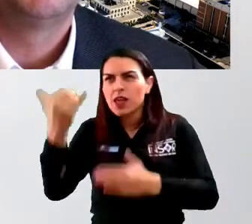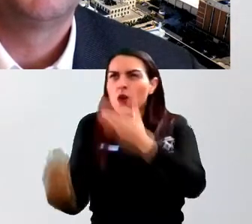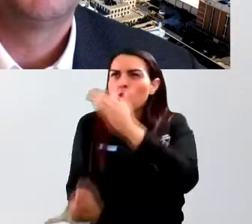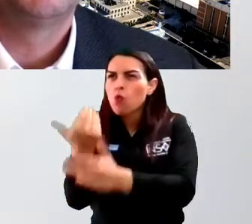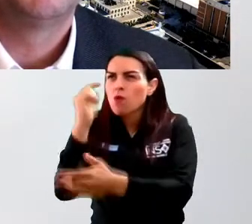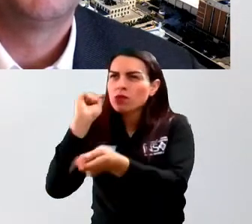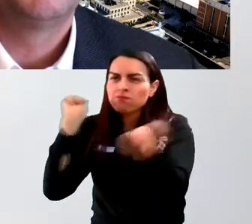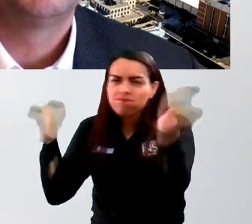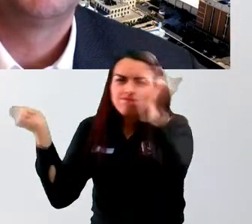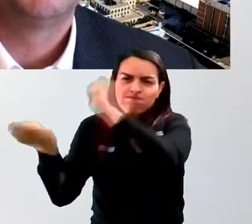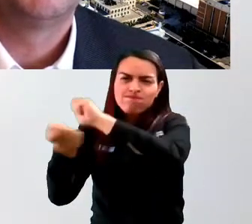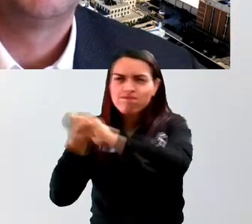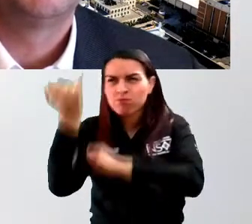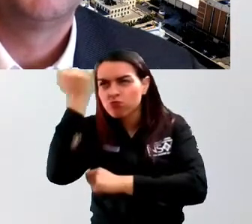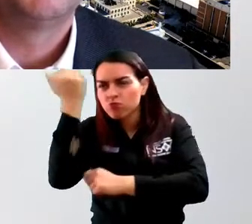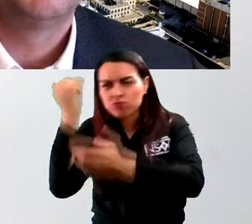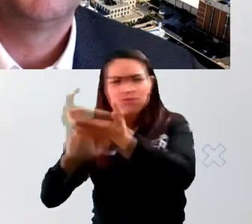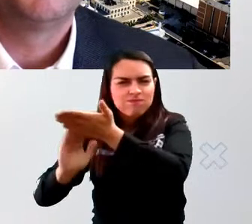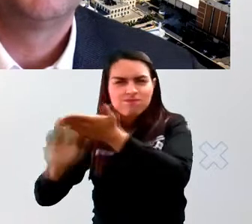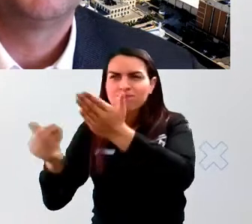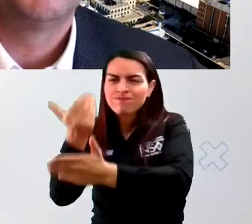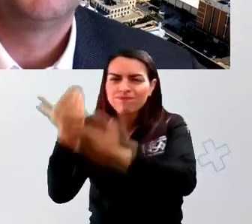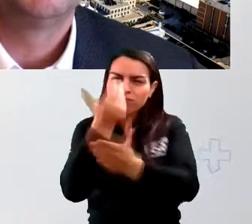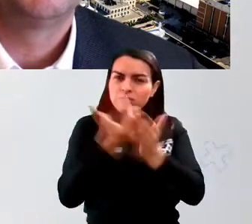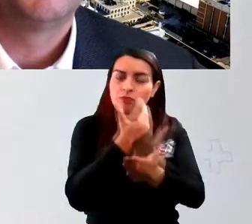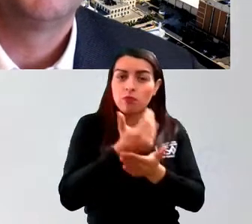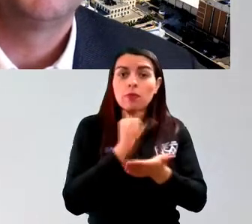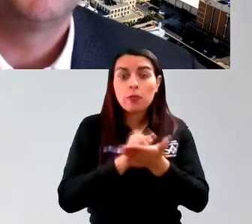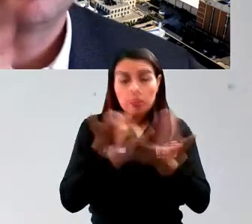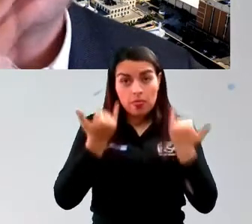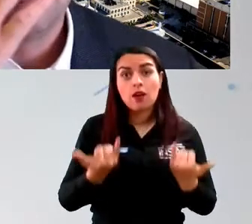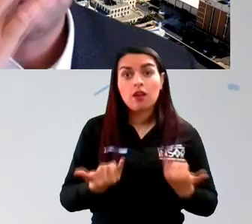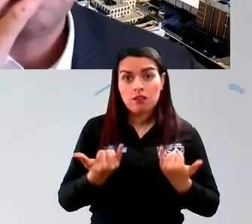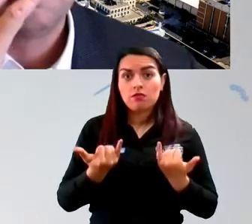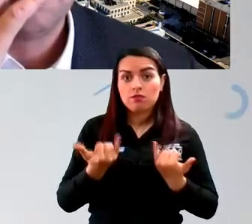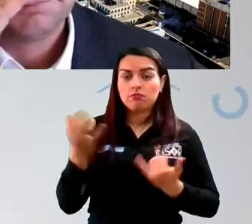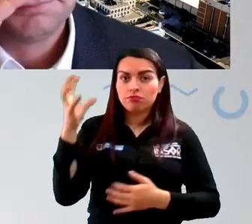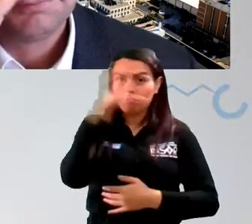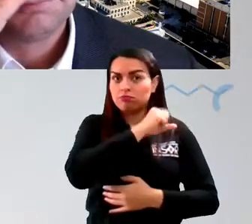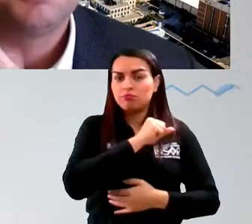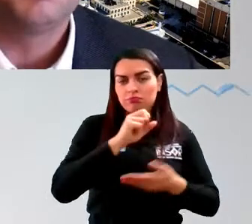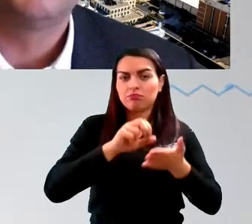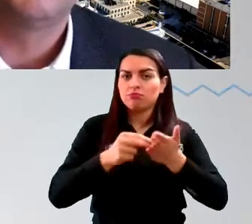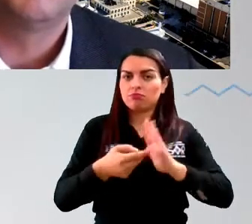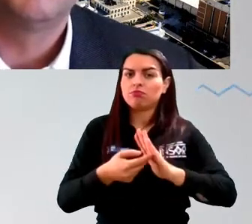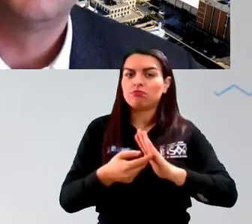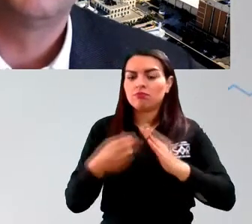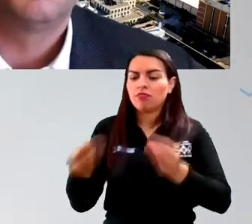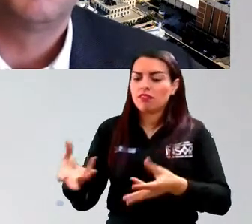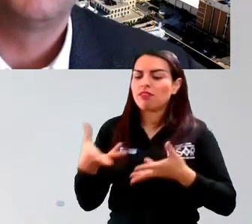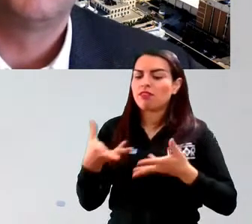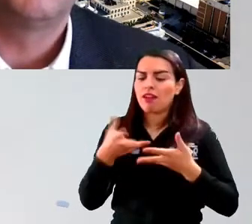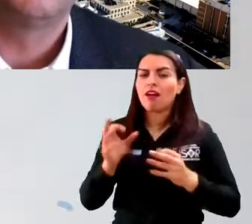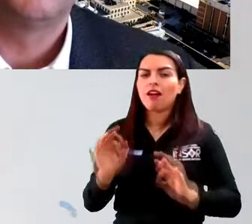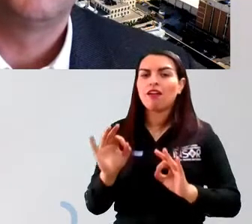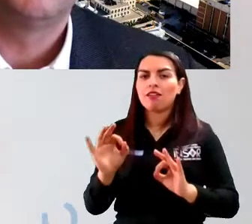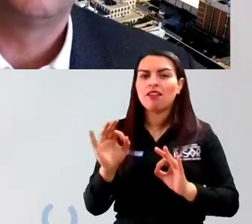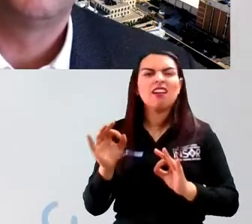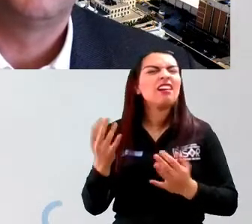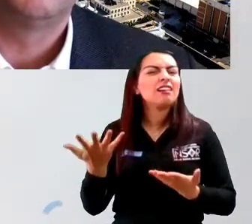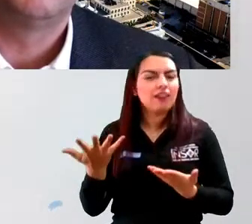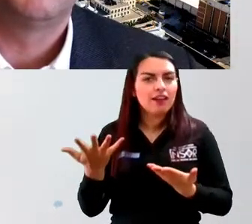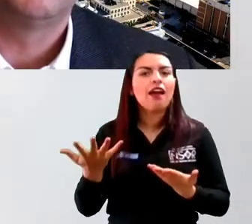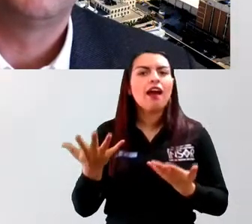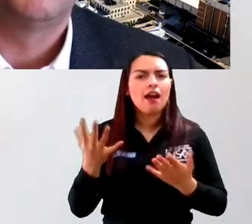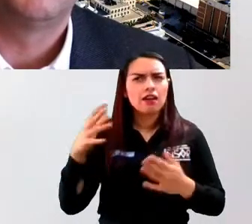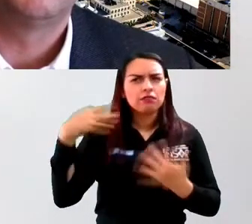a trabajar con todos, yo creo que ha sido una ocasión sensacional, porque nos ha obligado a sistematizar mucho